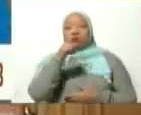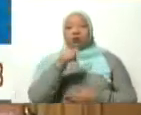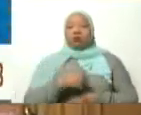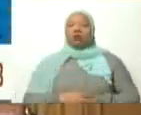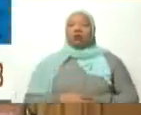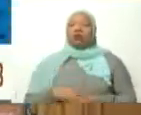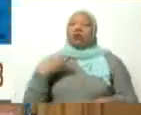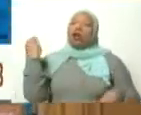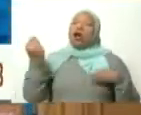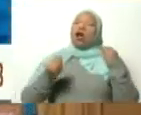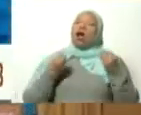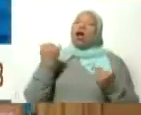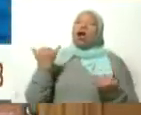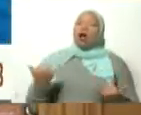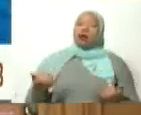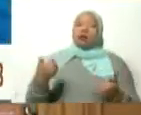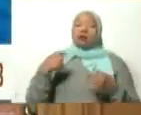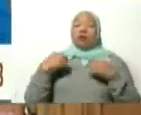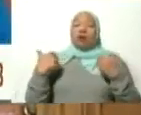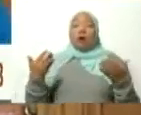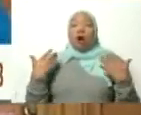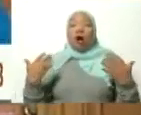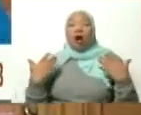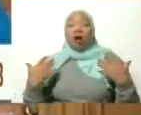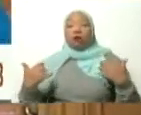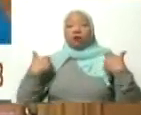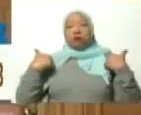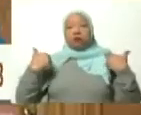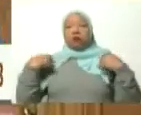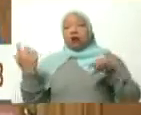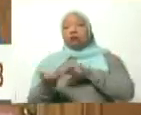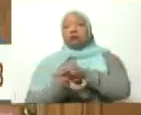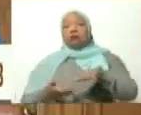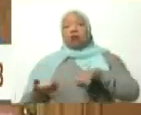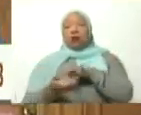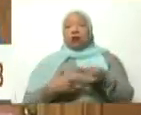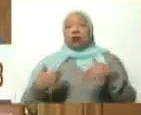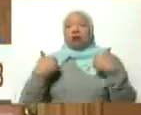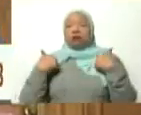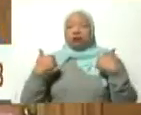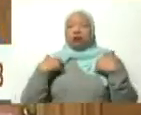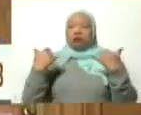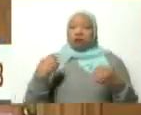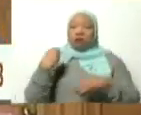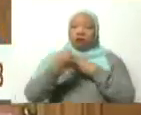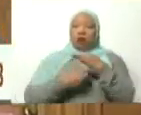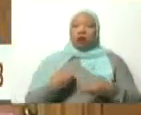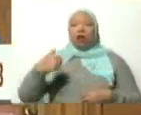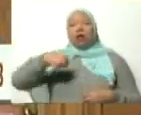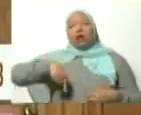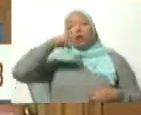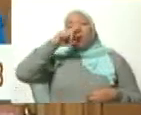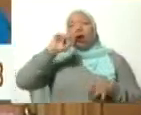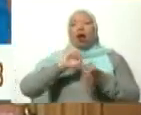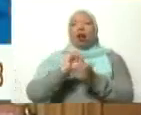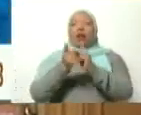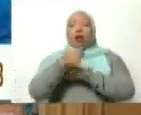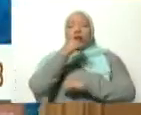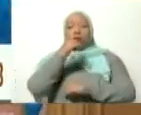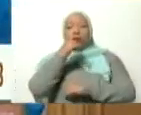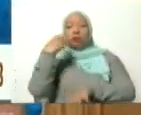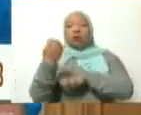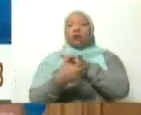ha agravado los efectos de la crisis climática. Ya no hablamos, Ilenia, de cambio climático.